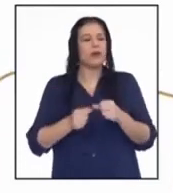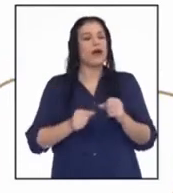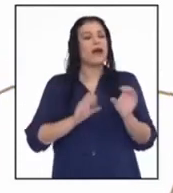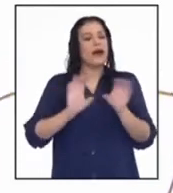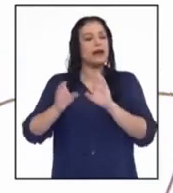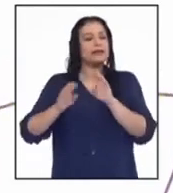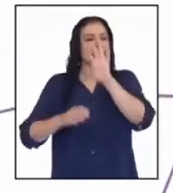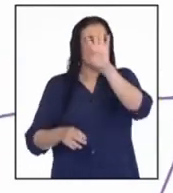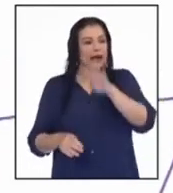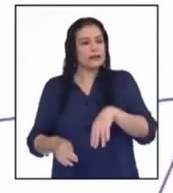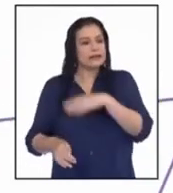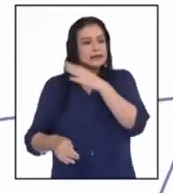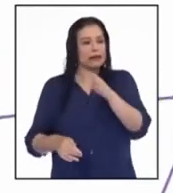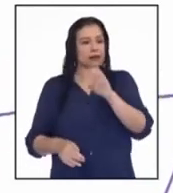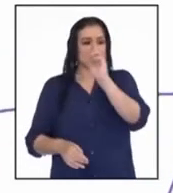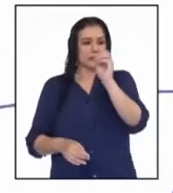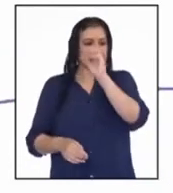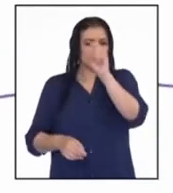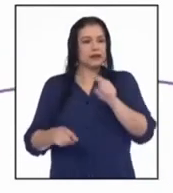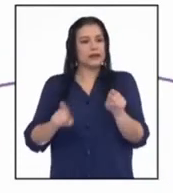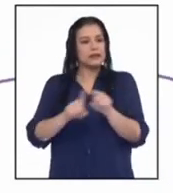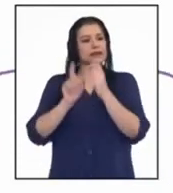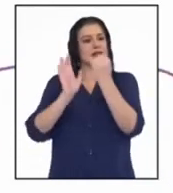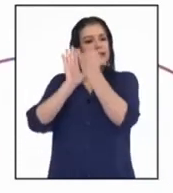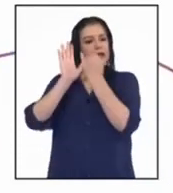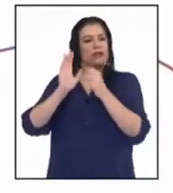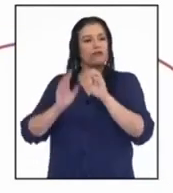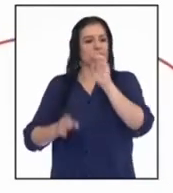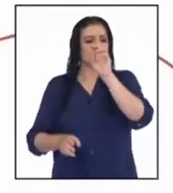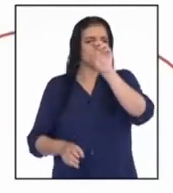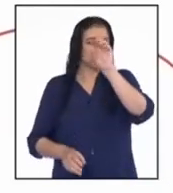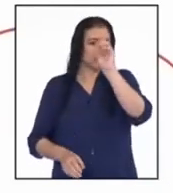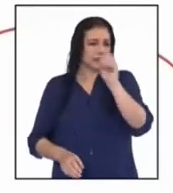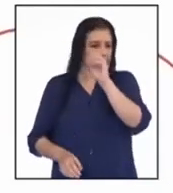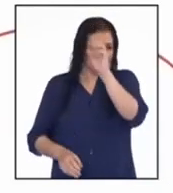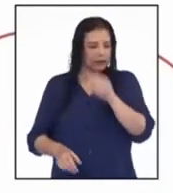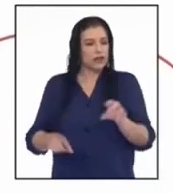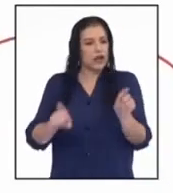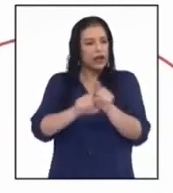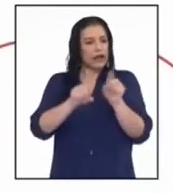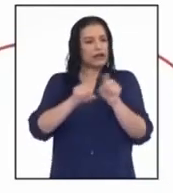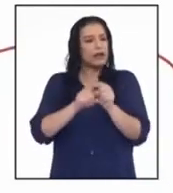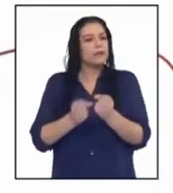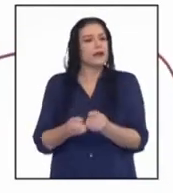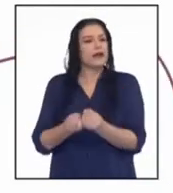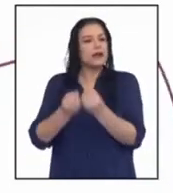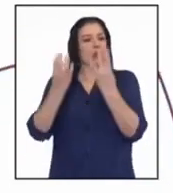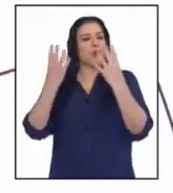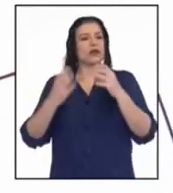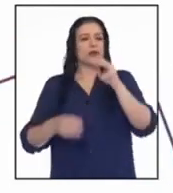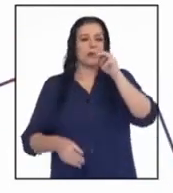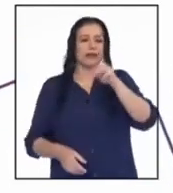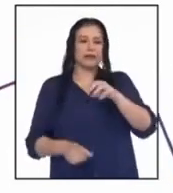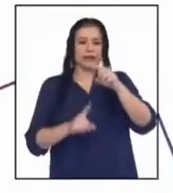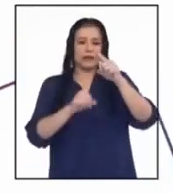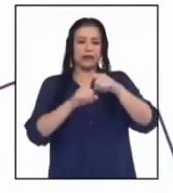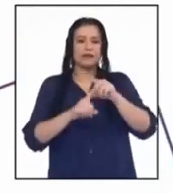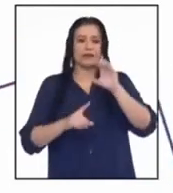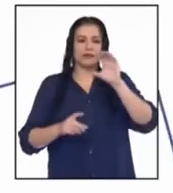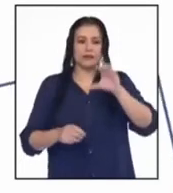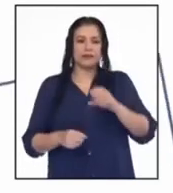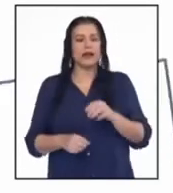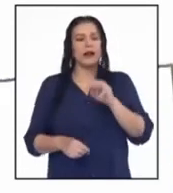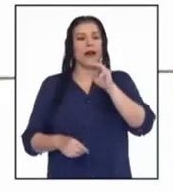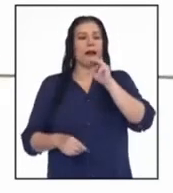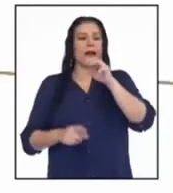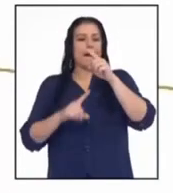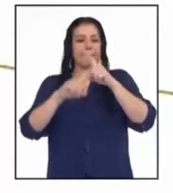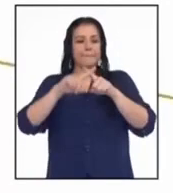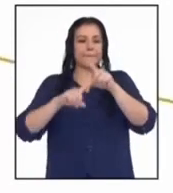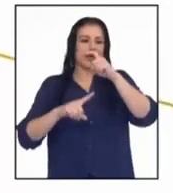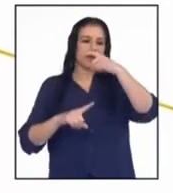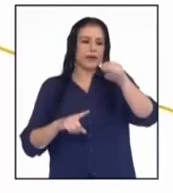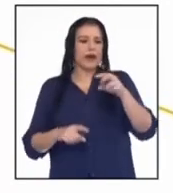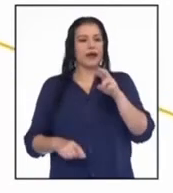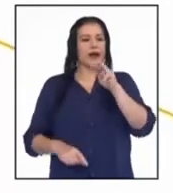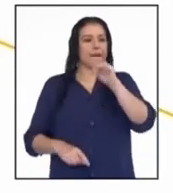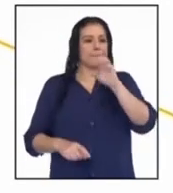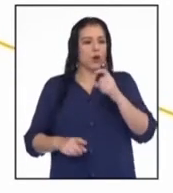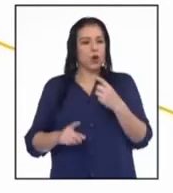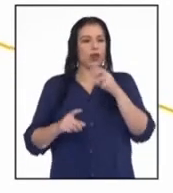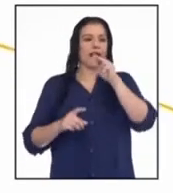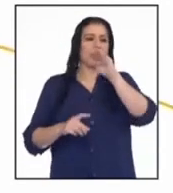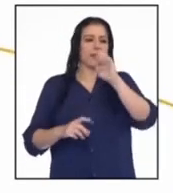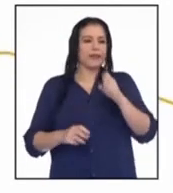la elaboración de tablas estadísticas y de gráficos estadísticos, así como el cálculo de las medidas de tendencia central, media, moda y